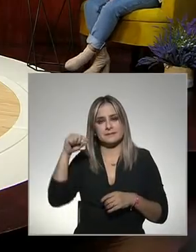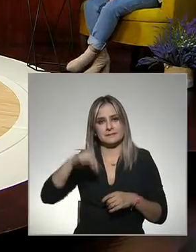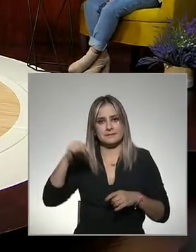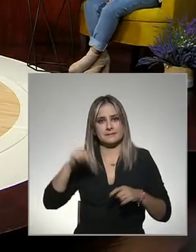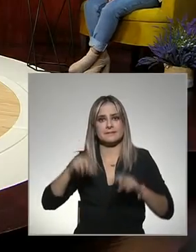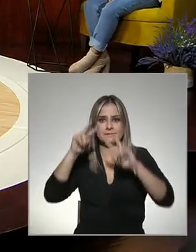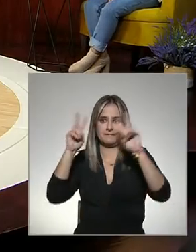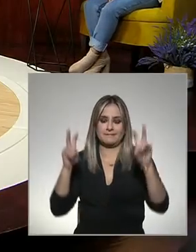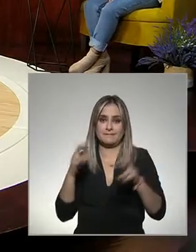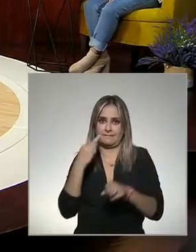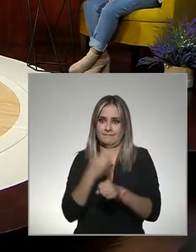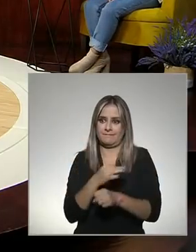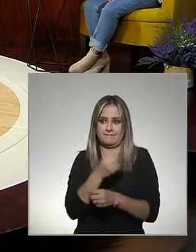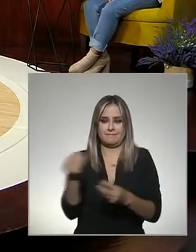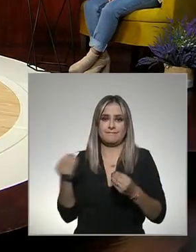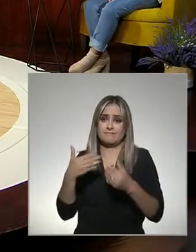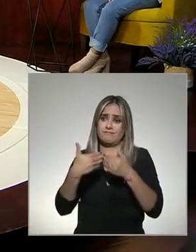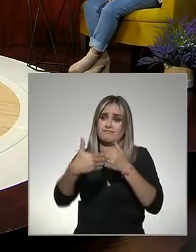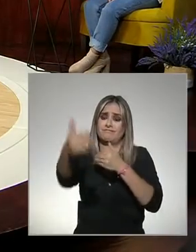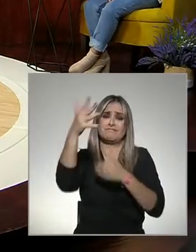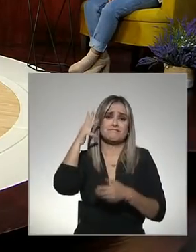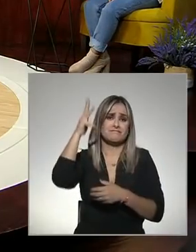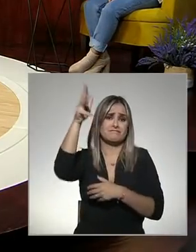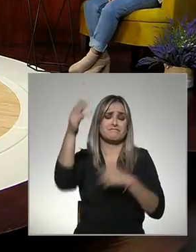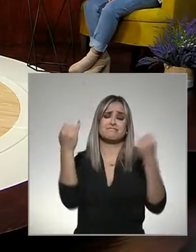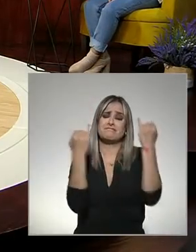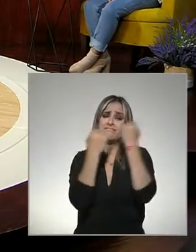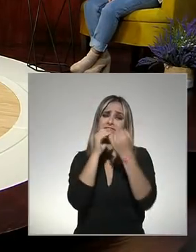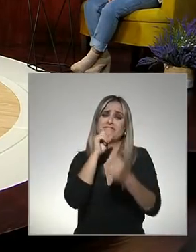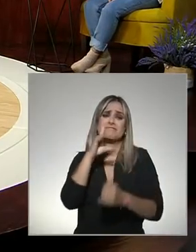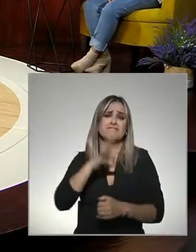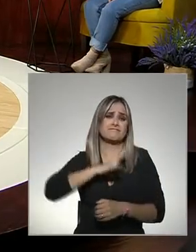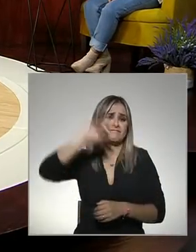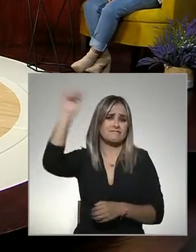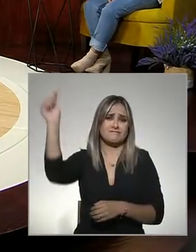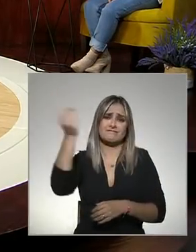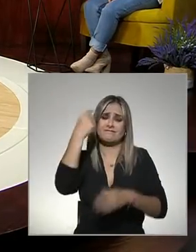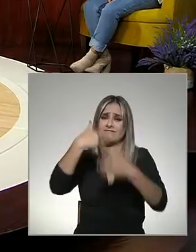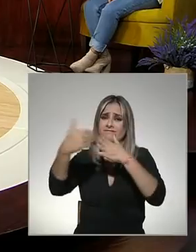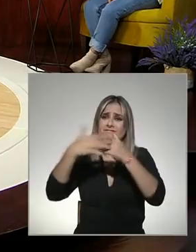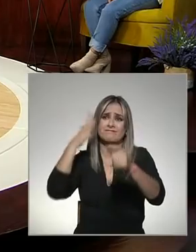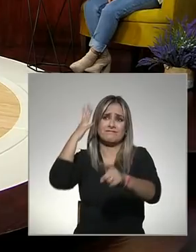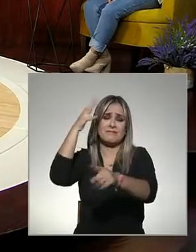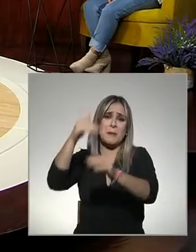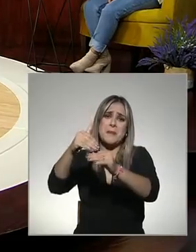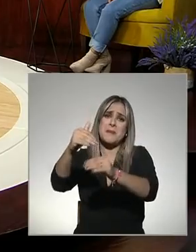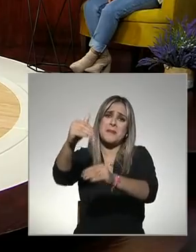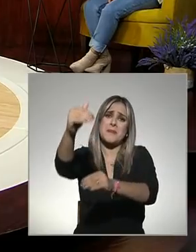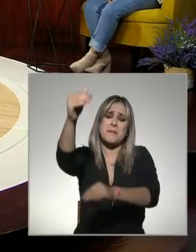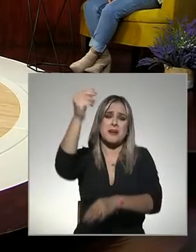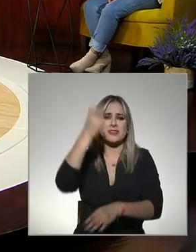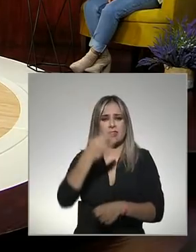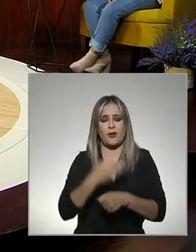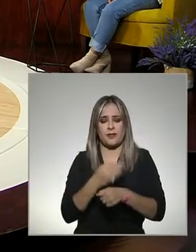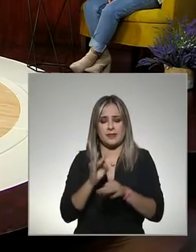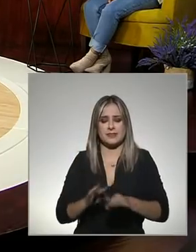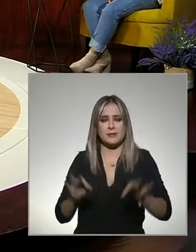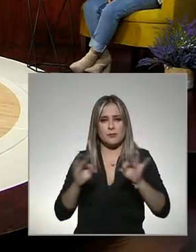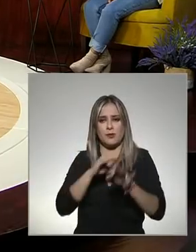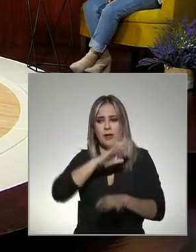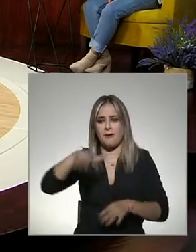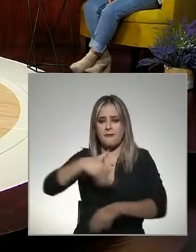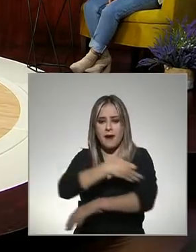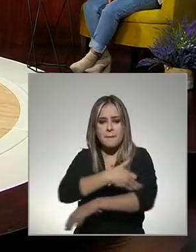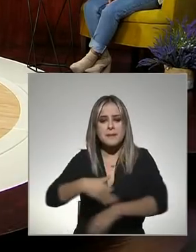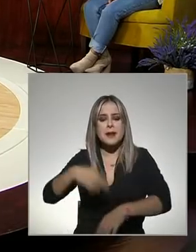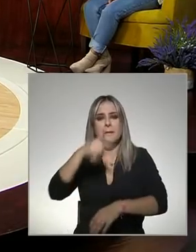está vigente, que seguirá vigente y que probablemente en algunos años los retos sean diferentes, pero por ahora creo que es muy importante que como familia, que como papás,